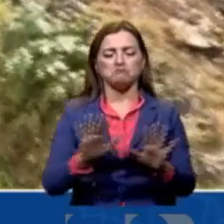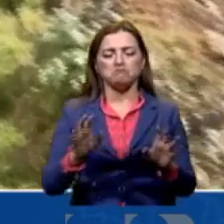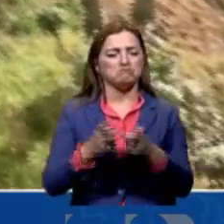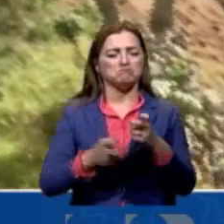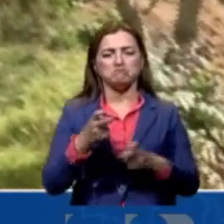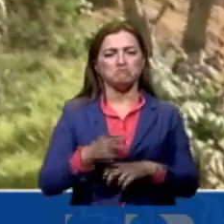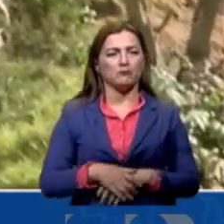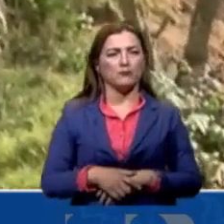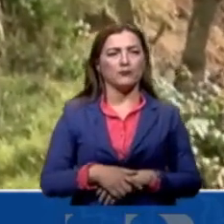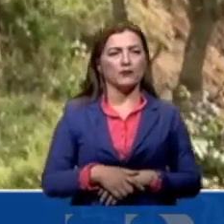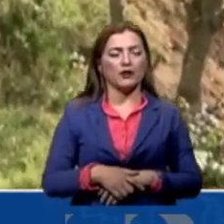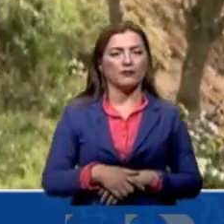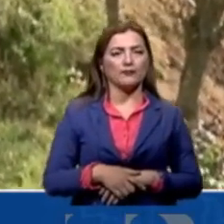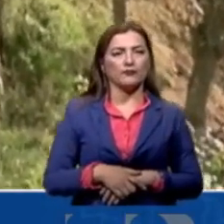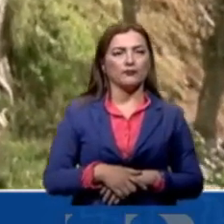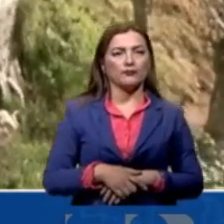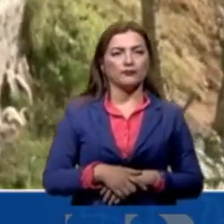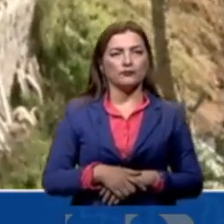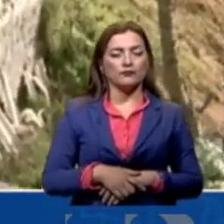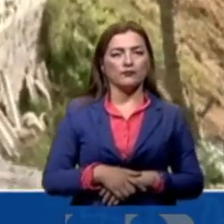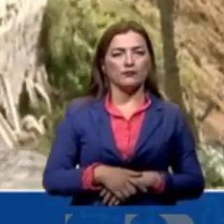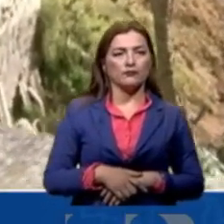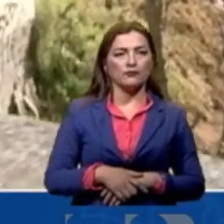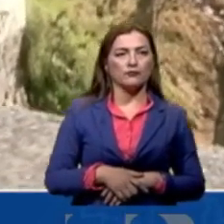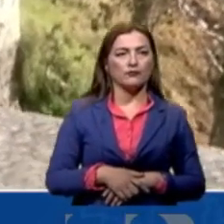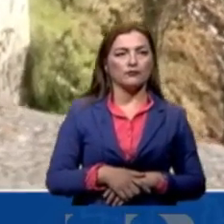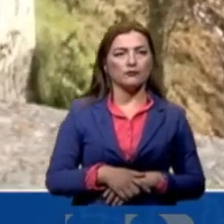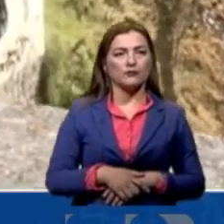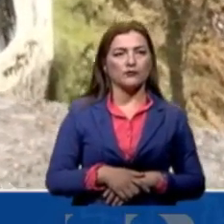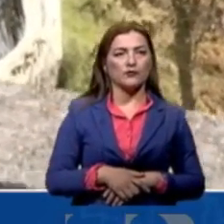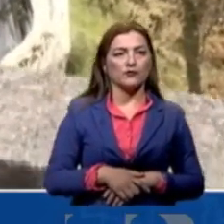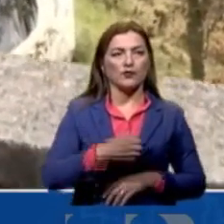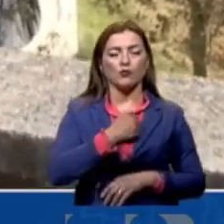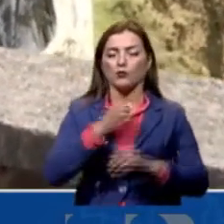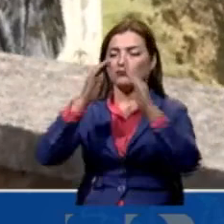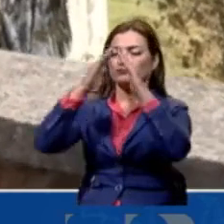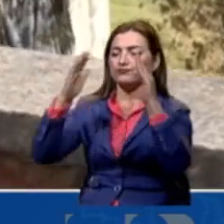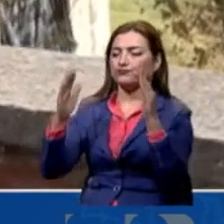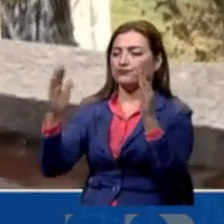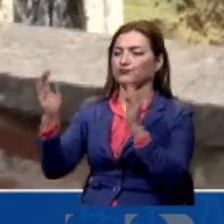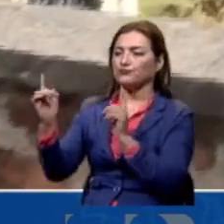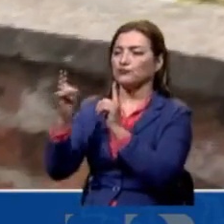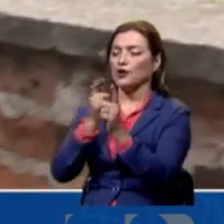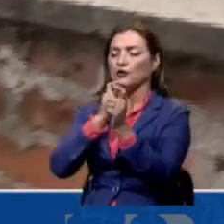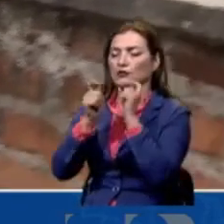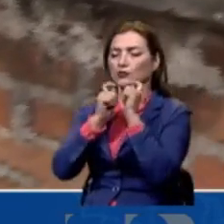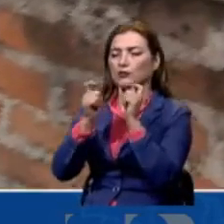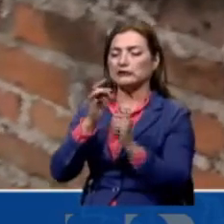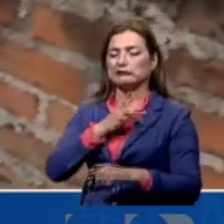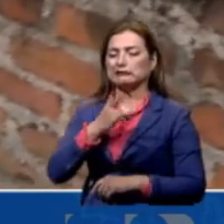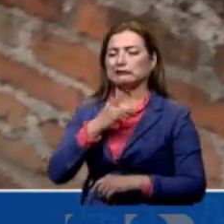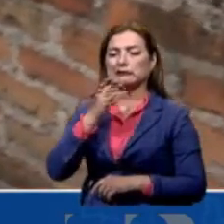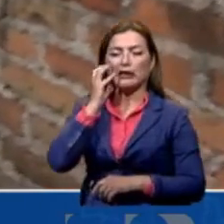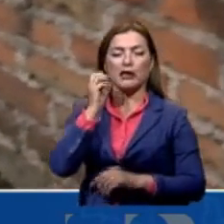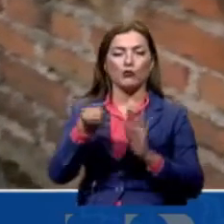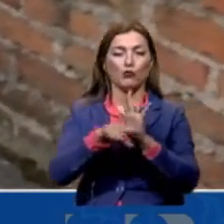sector. Perfecto, muchísimas gracias al Mayor Almeida. Por acá vamos a hablar con la propietaria de esta vivienda donde nosotros nos encontramos y que vivió de cerca